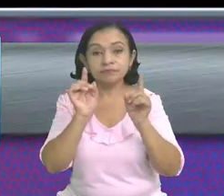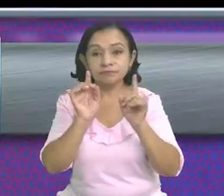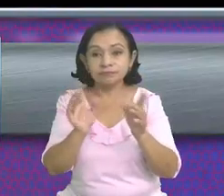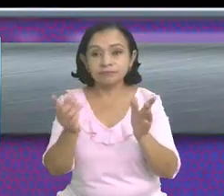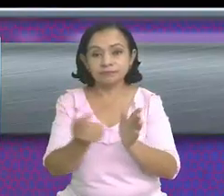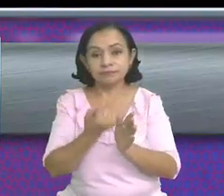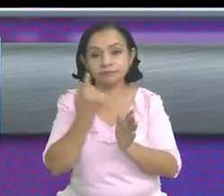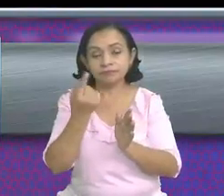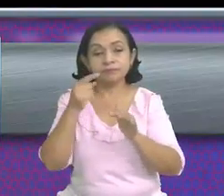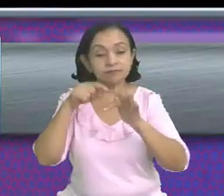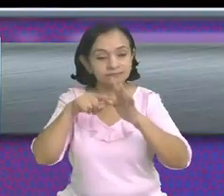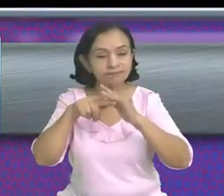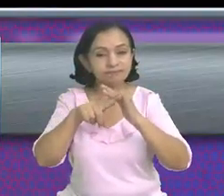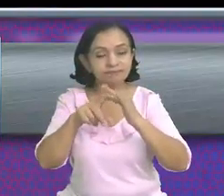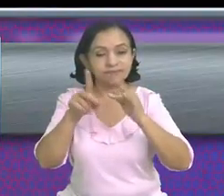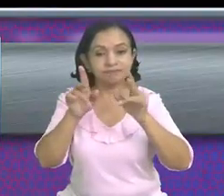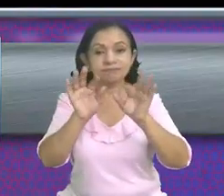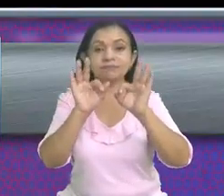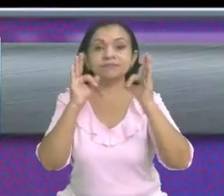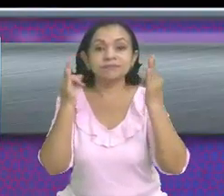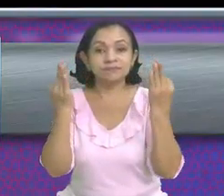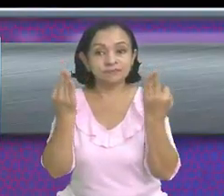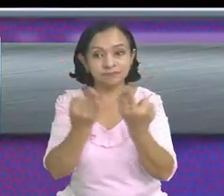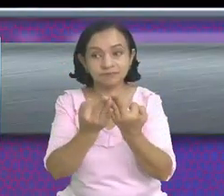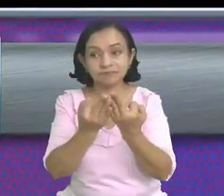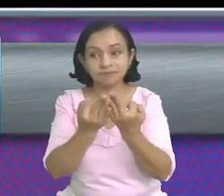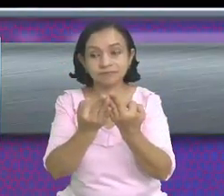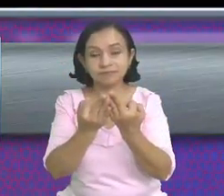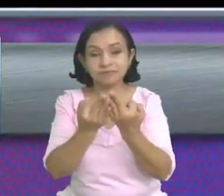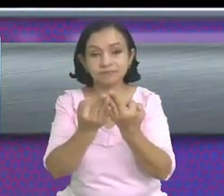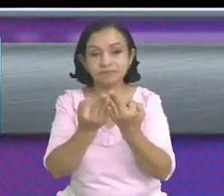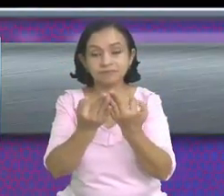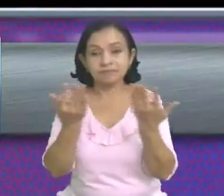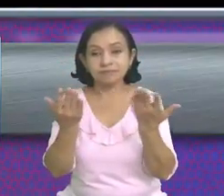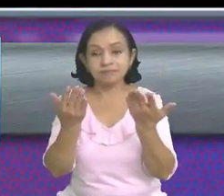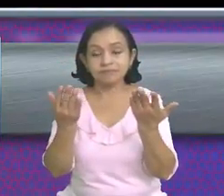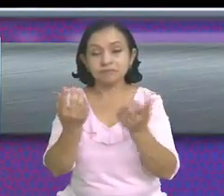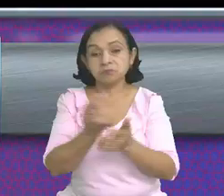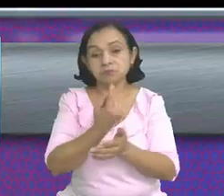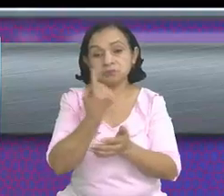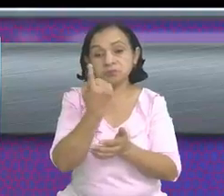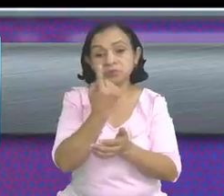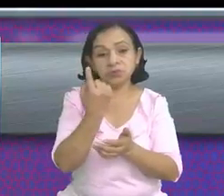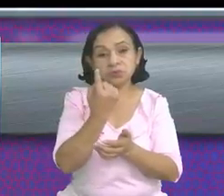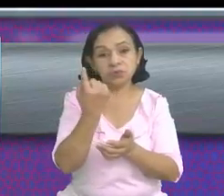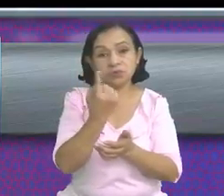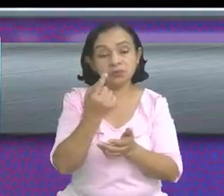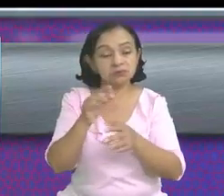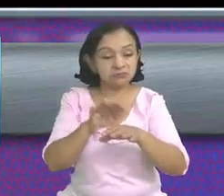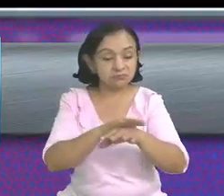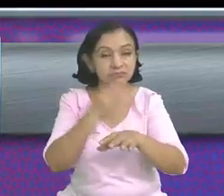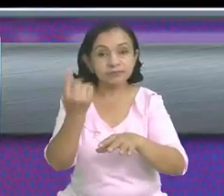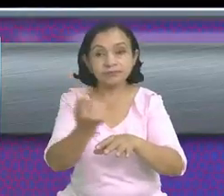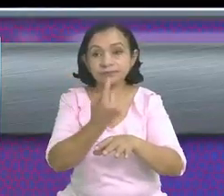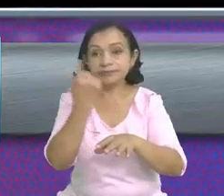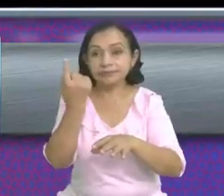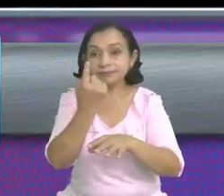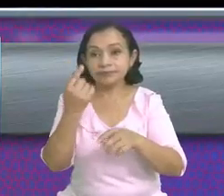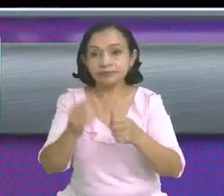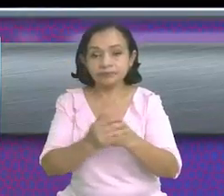solo psicológico es la familia, ¿verdad? Sí, vienen los sentimientos de soledad, a veces pueden surgir los sentimientos